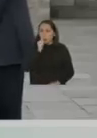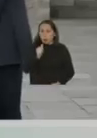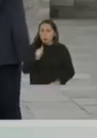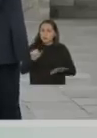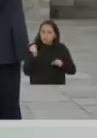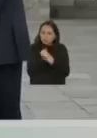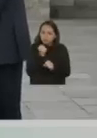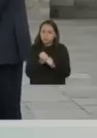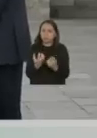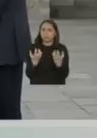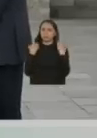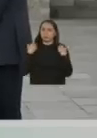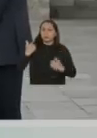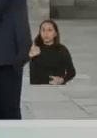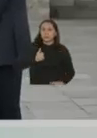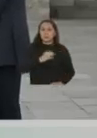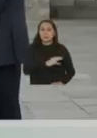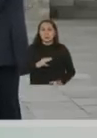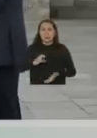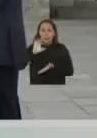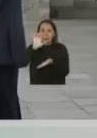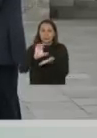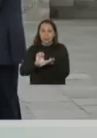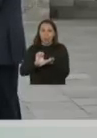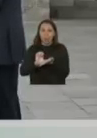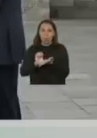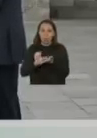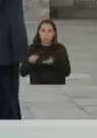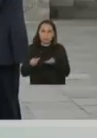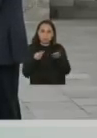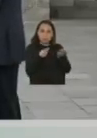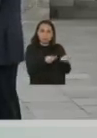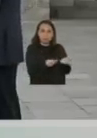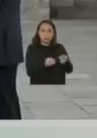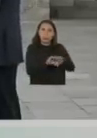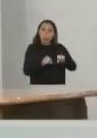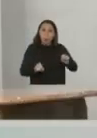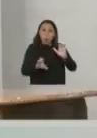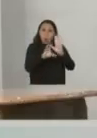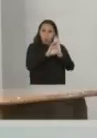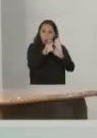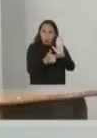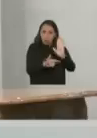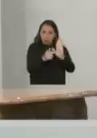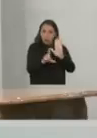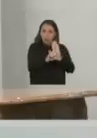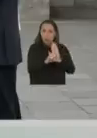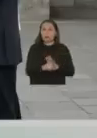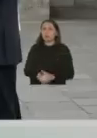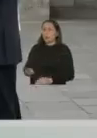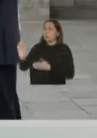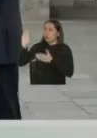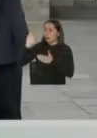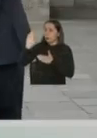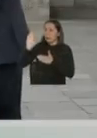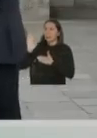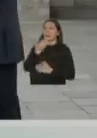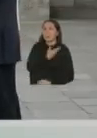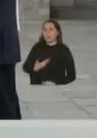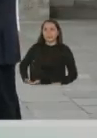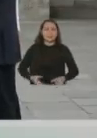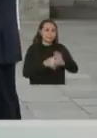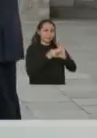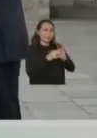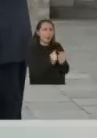feminista, lo digo como periodista también. Uno mira desde fuera y a lo mejor era necesario que pasara una mujer por ese